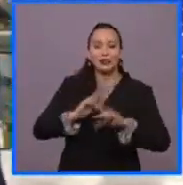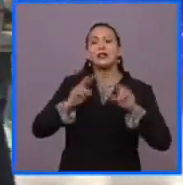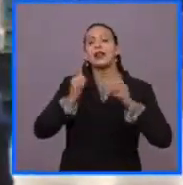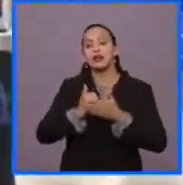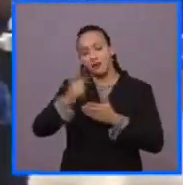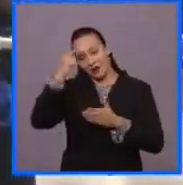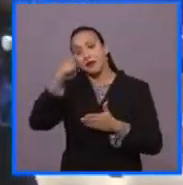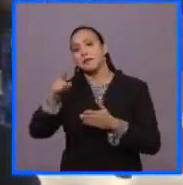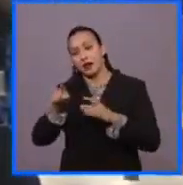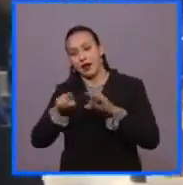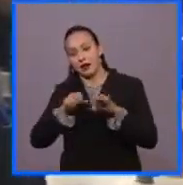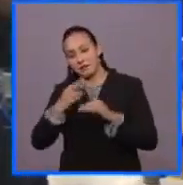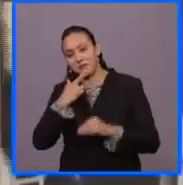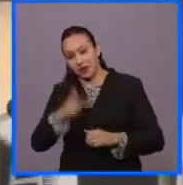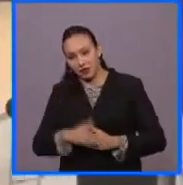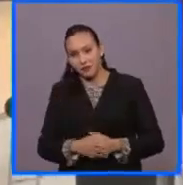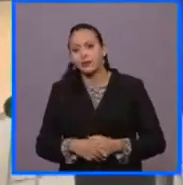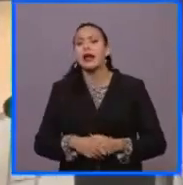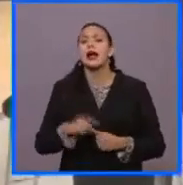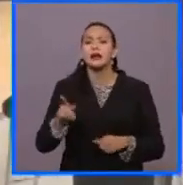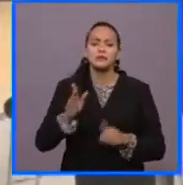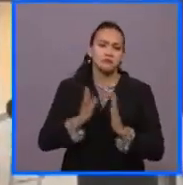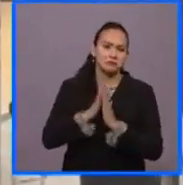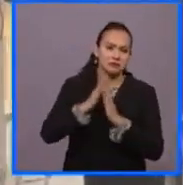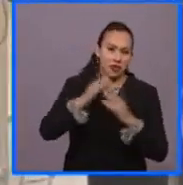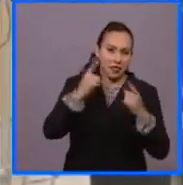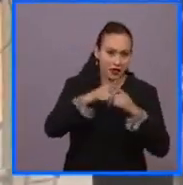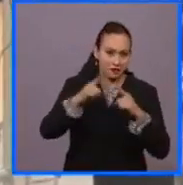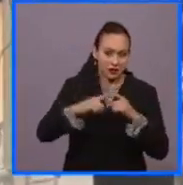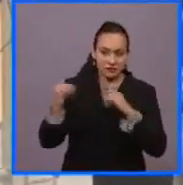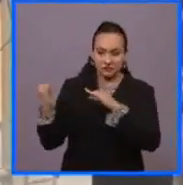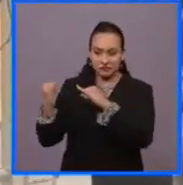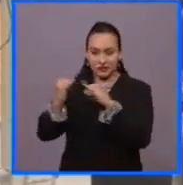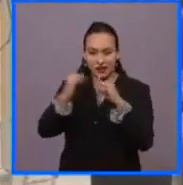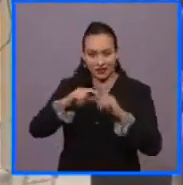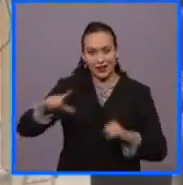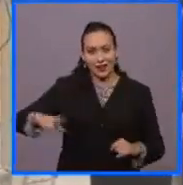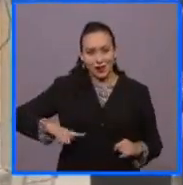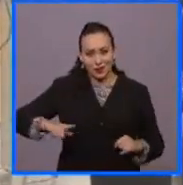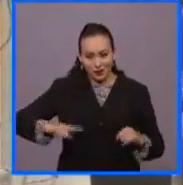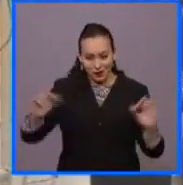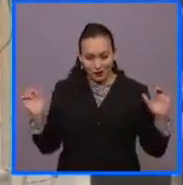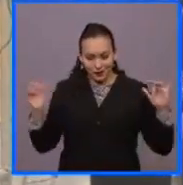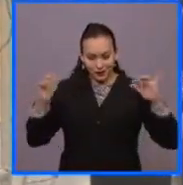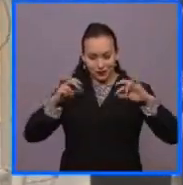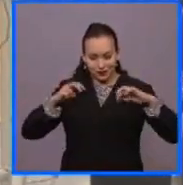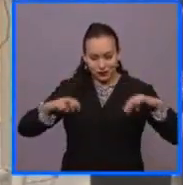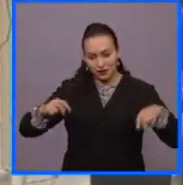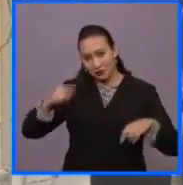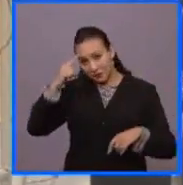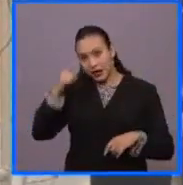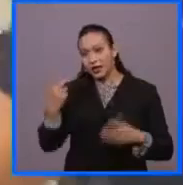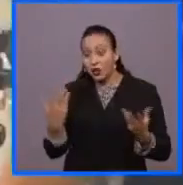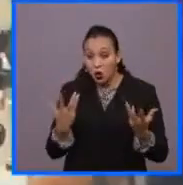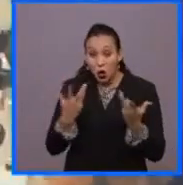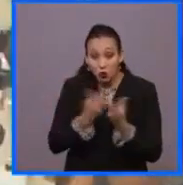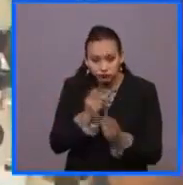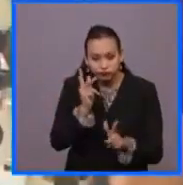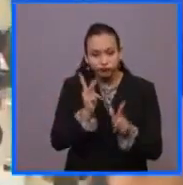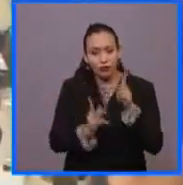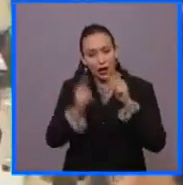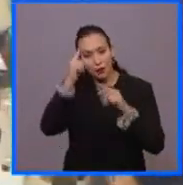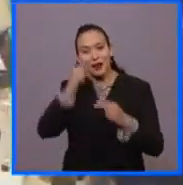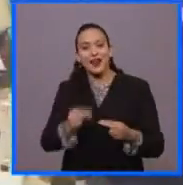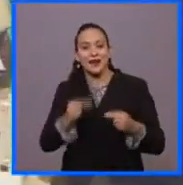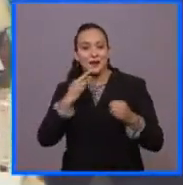trabajo. Diálogo en el que participan distintas dependencias del gobierno federal con el fin de que coadyuven en la